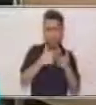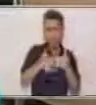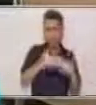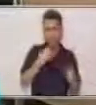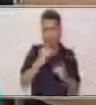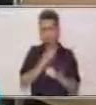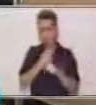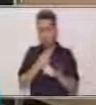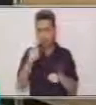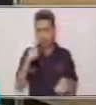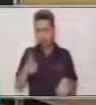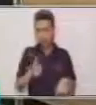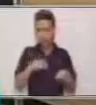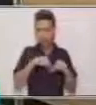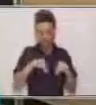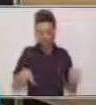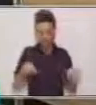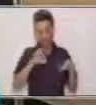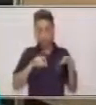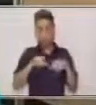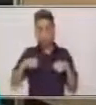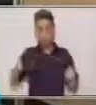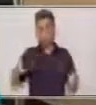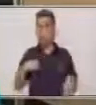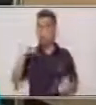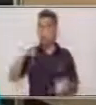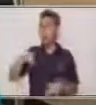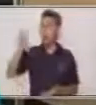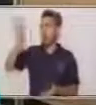utensilio. Entonces ahora vamos a sumar.